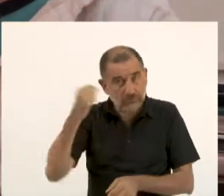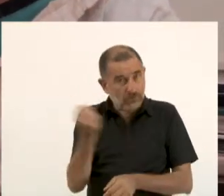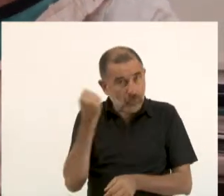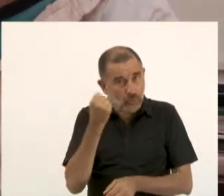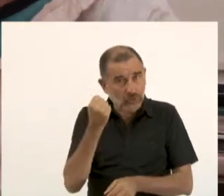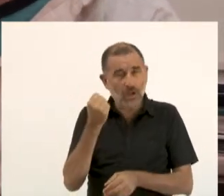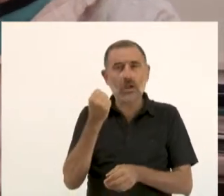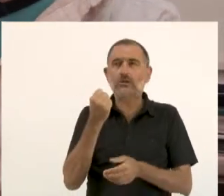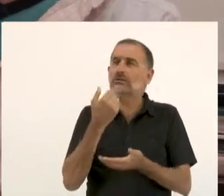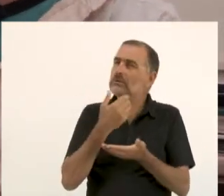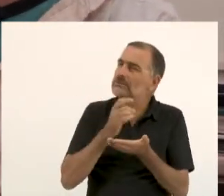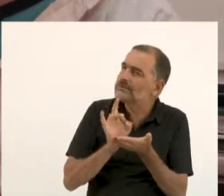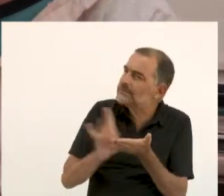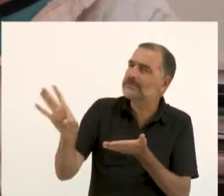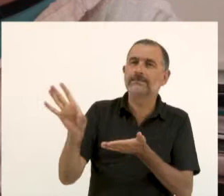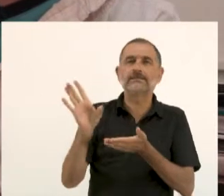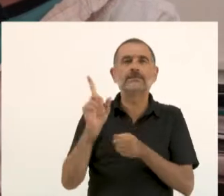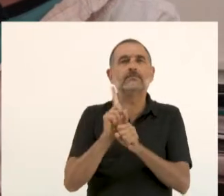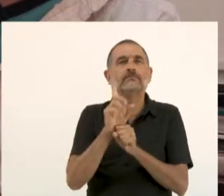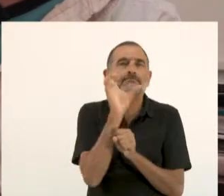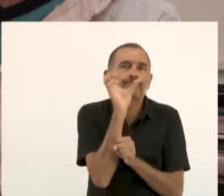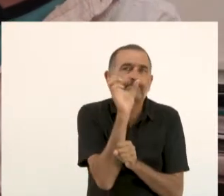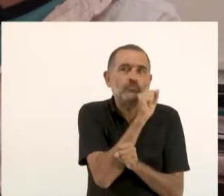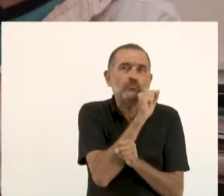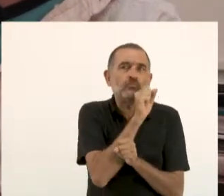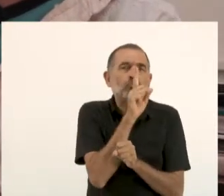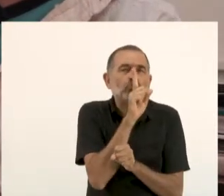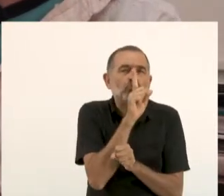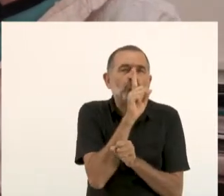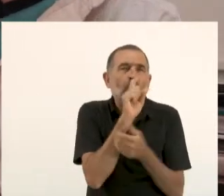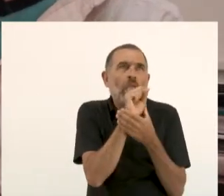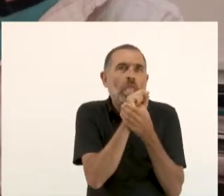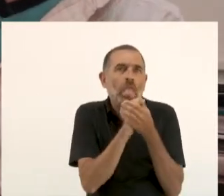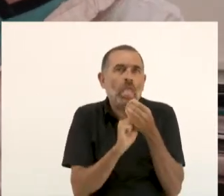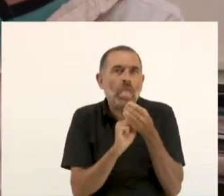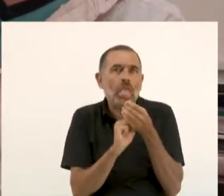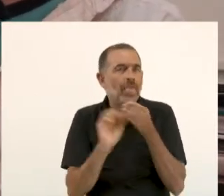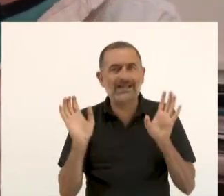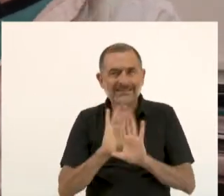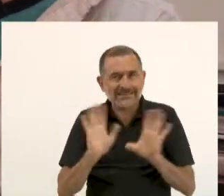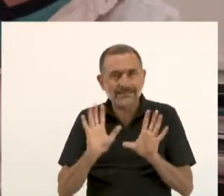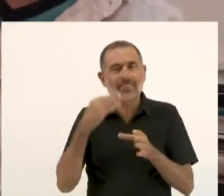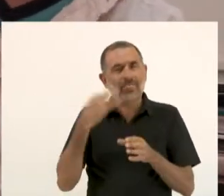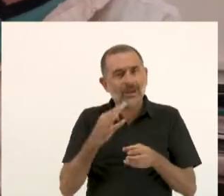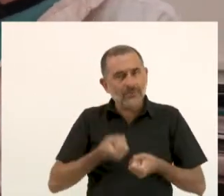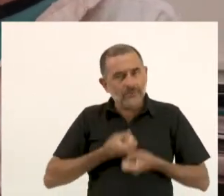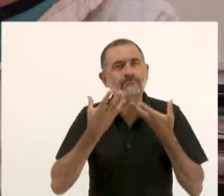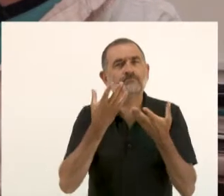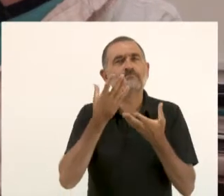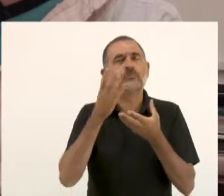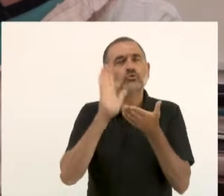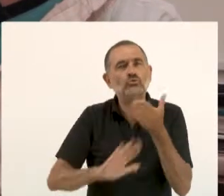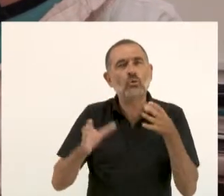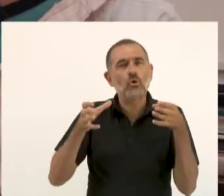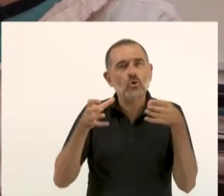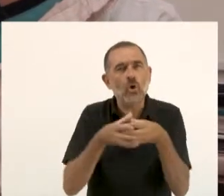que tiene Córdoba, una deuda importante que tiene Córdoba con respecto a la historia de los Comechingones, San Avirón